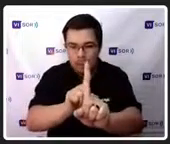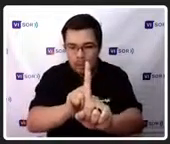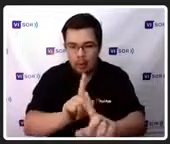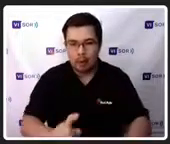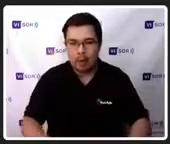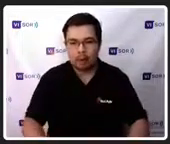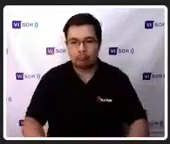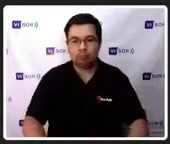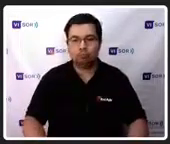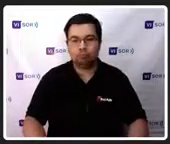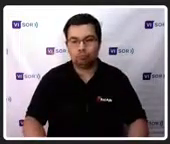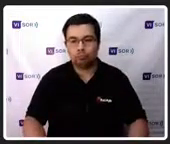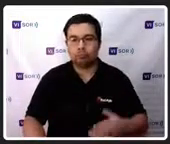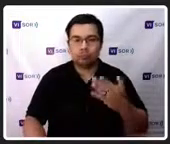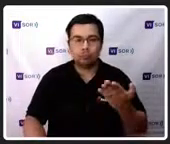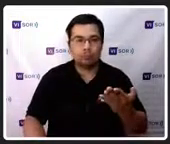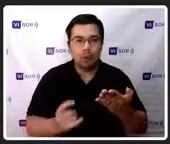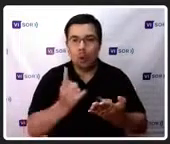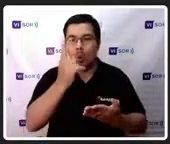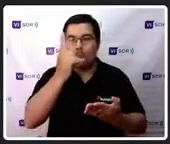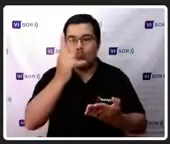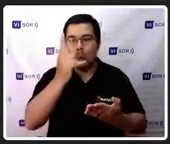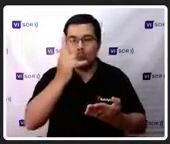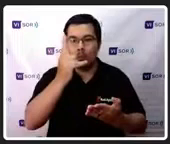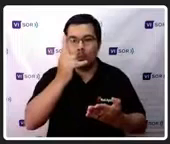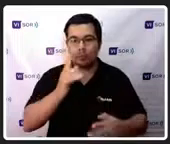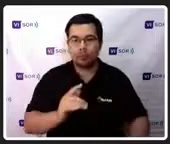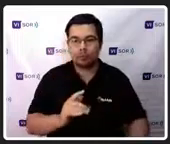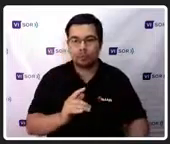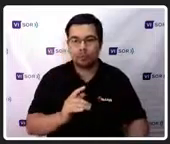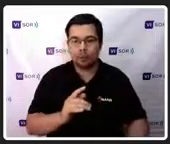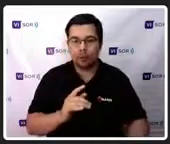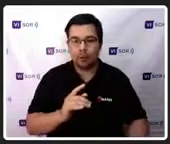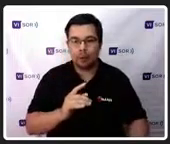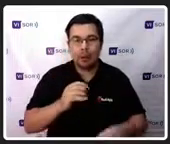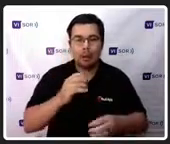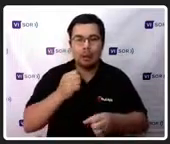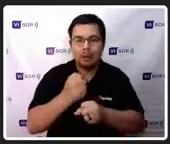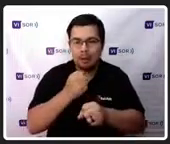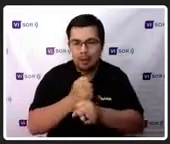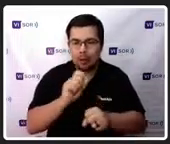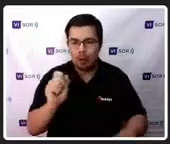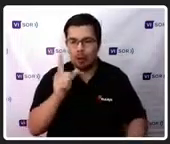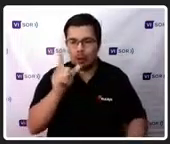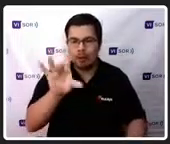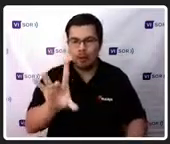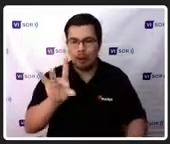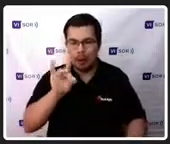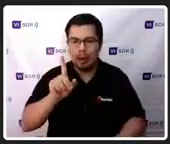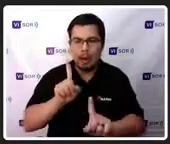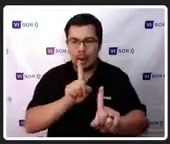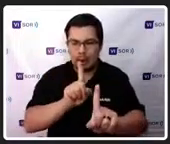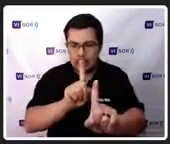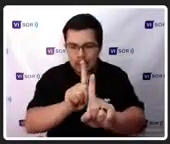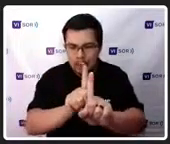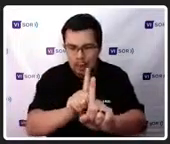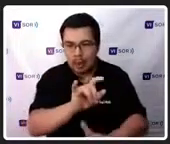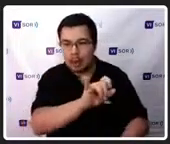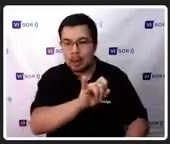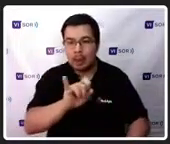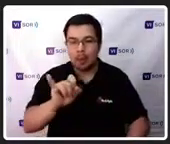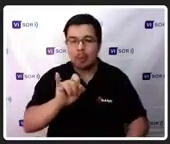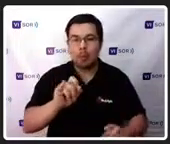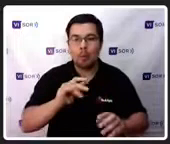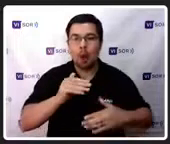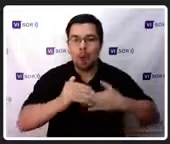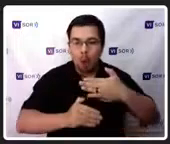principales dentro de la operación turística es guiar turistas, ¿no es cierto? Luego la programación turística, ¿no es cierto? Cómo vamos armando